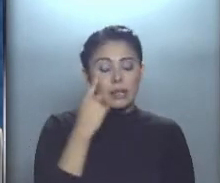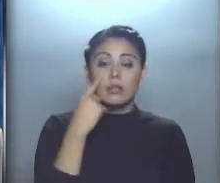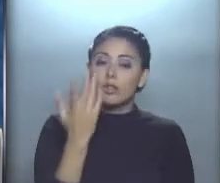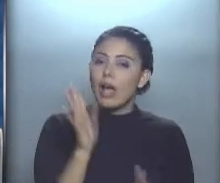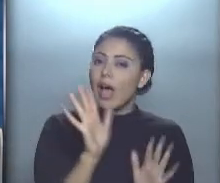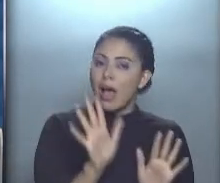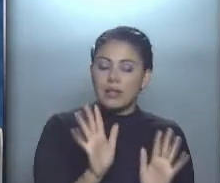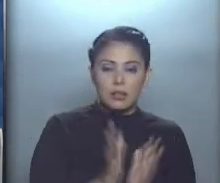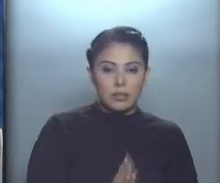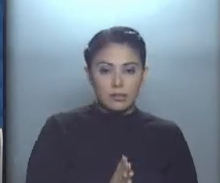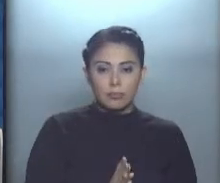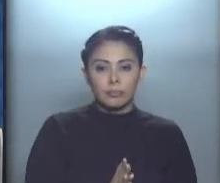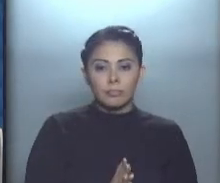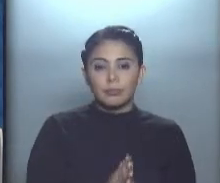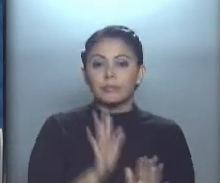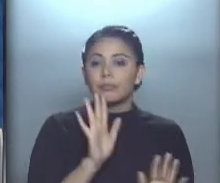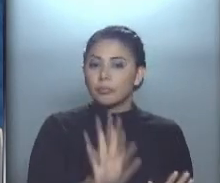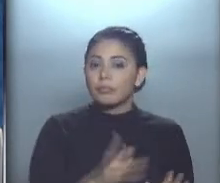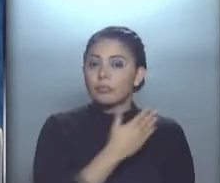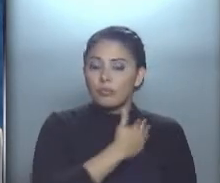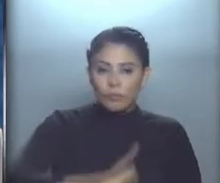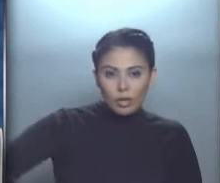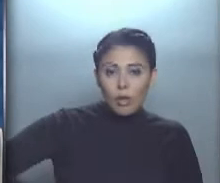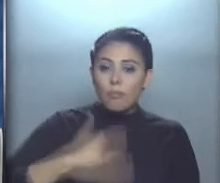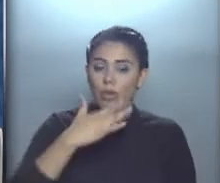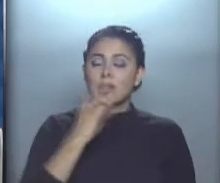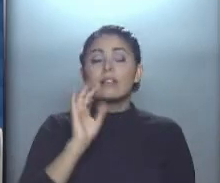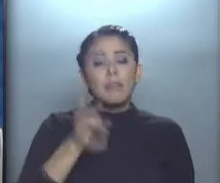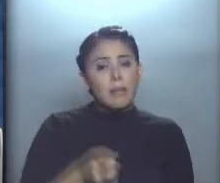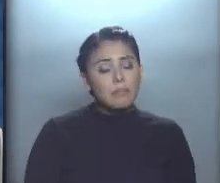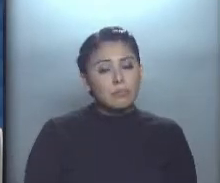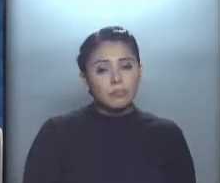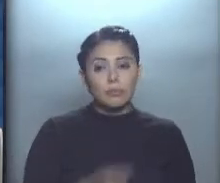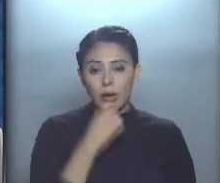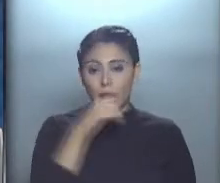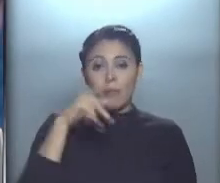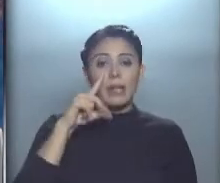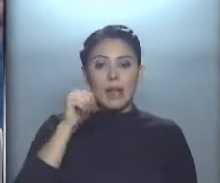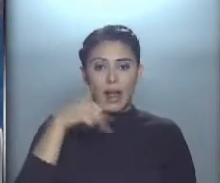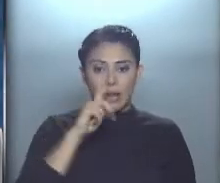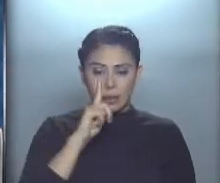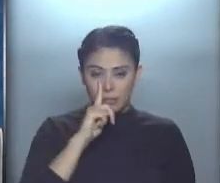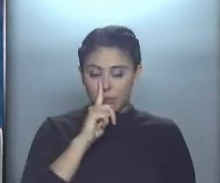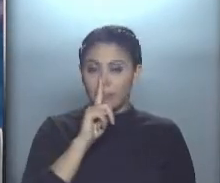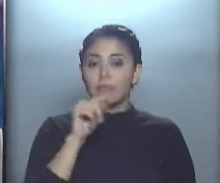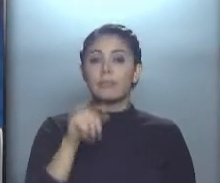la manera en donde el Poder Ejecutivo puede hacer. Pero a su vez, en el caso de Milani, ha tenido